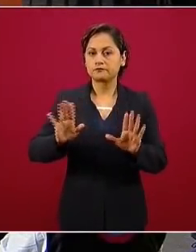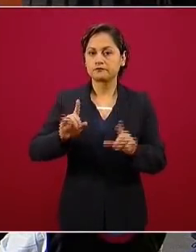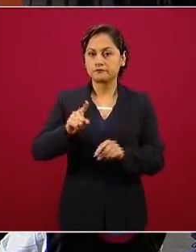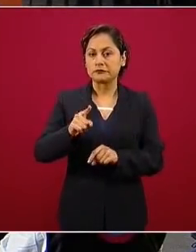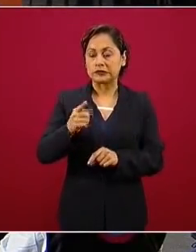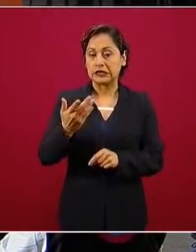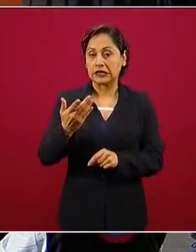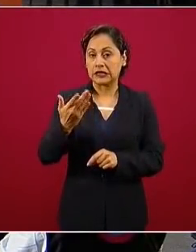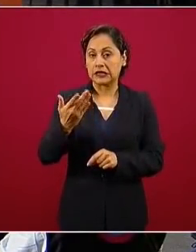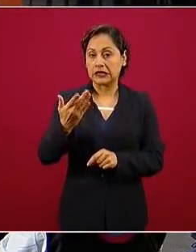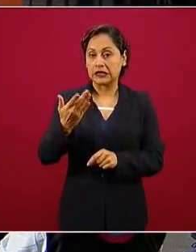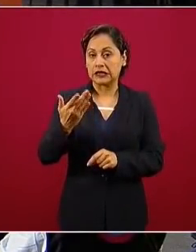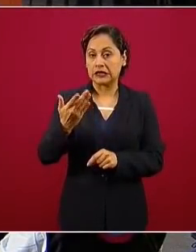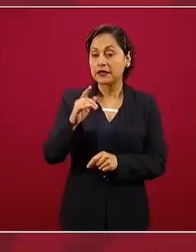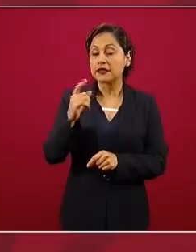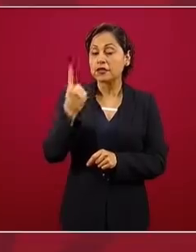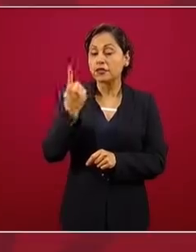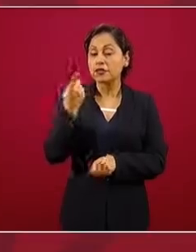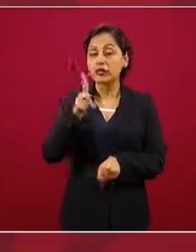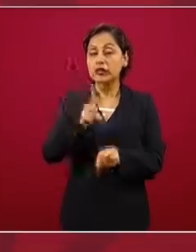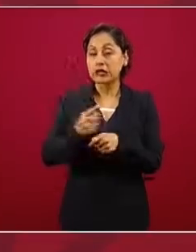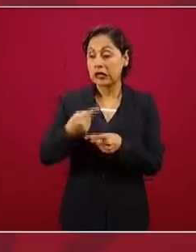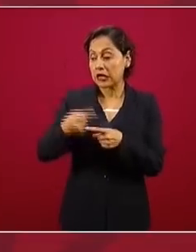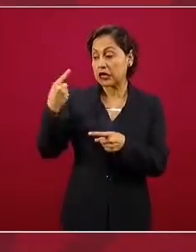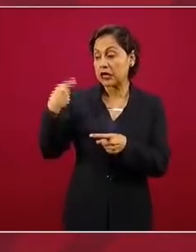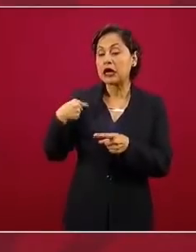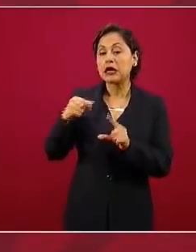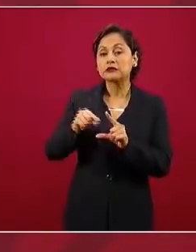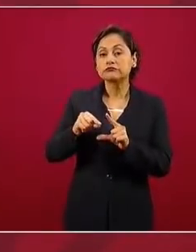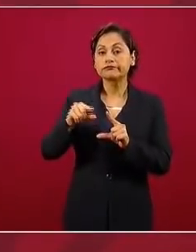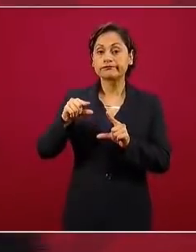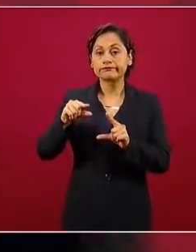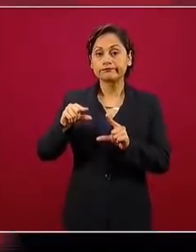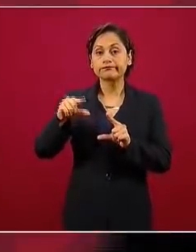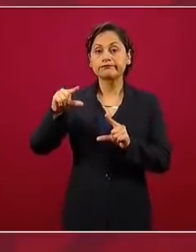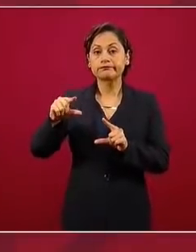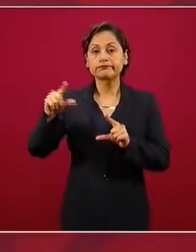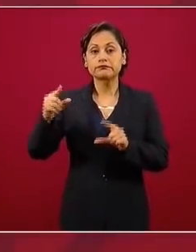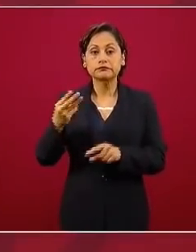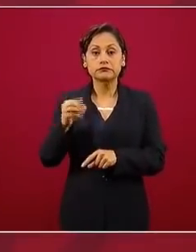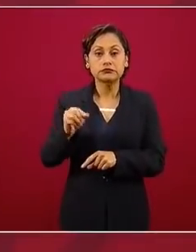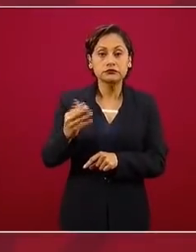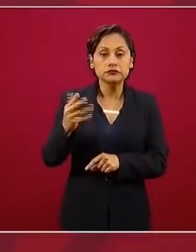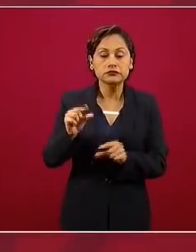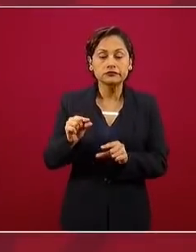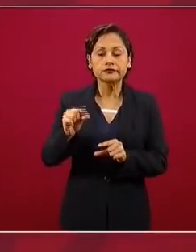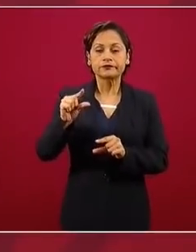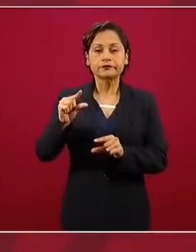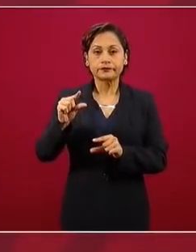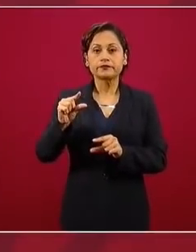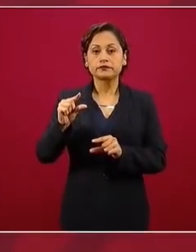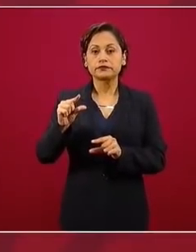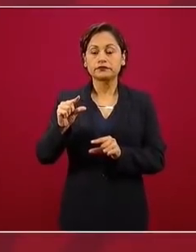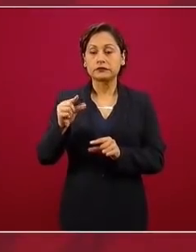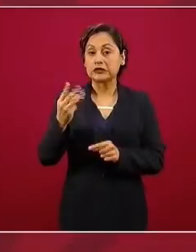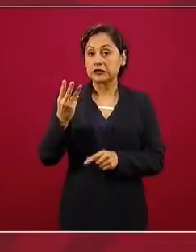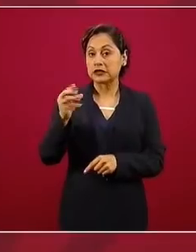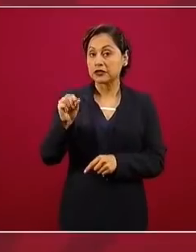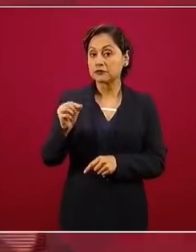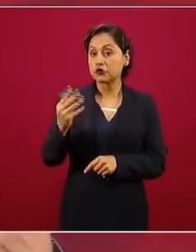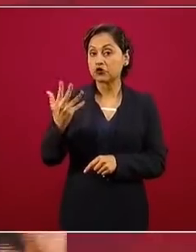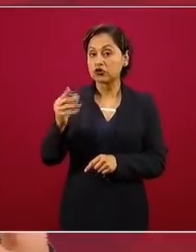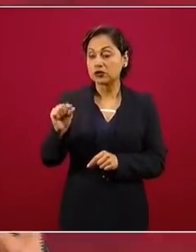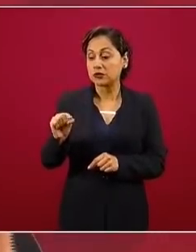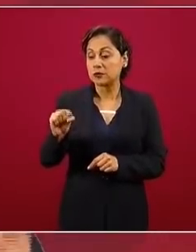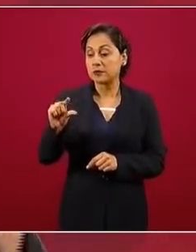se aumentó 3.5%, es el incremento más pequeño que hemos tenido hasta el momento, aunque obviamente es 3.5